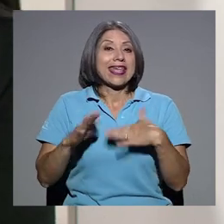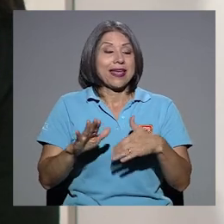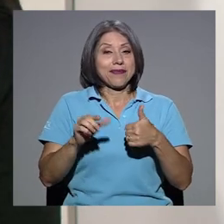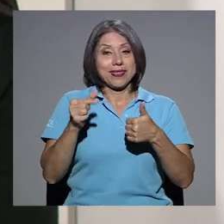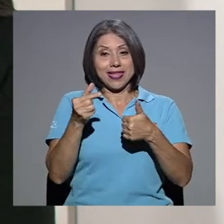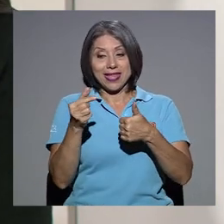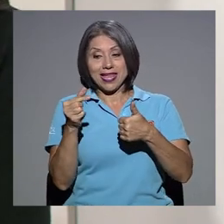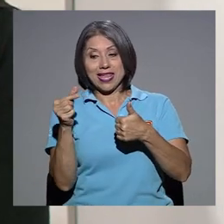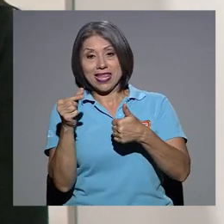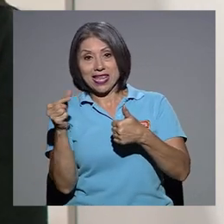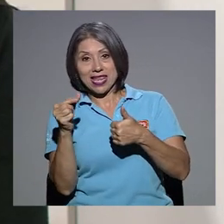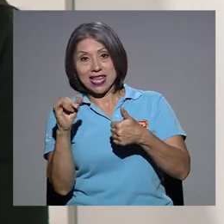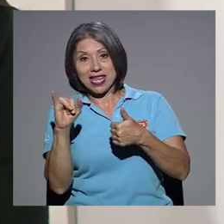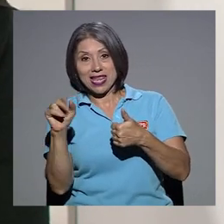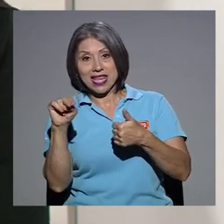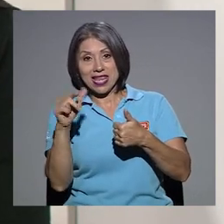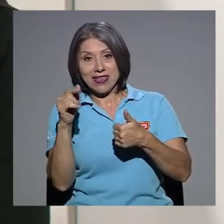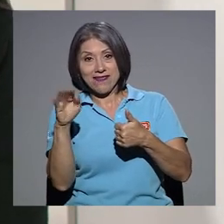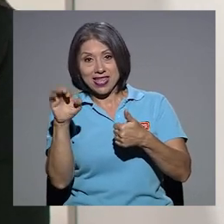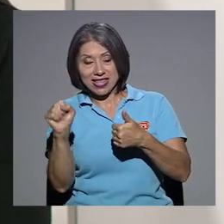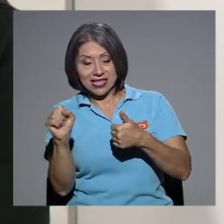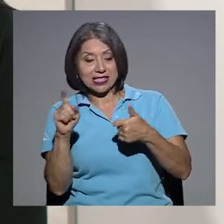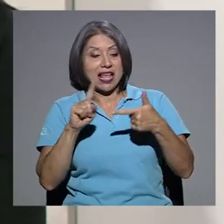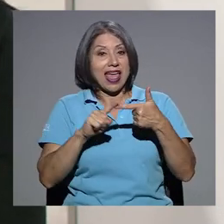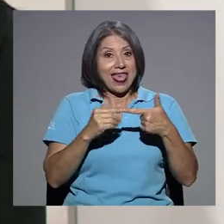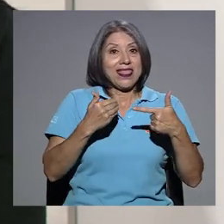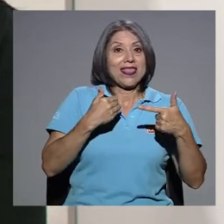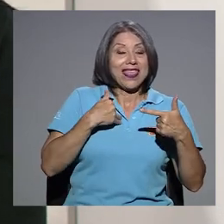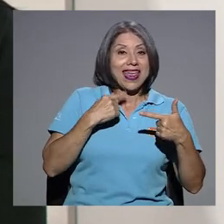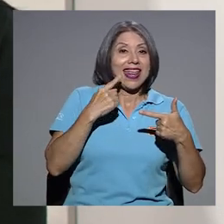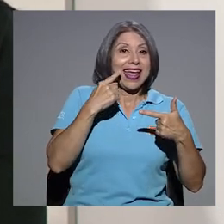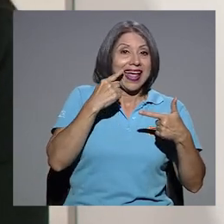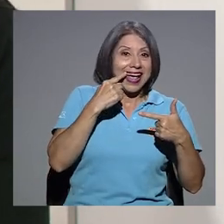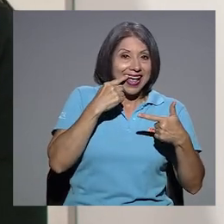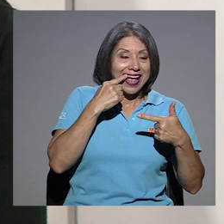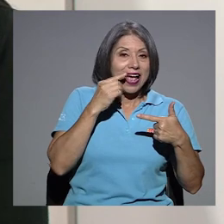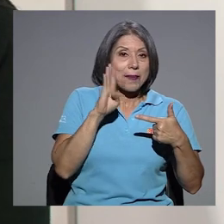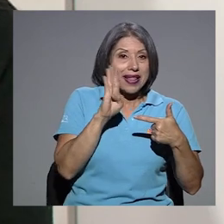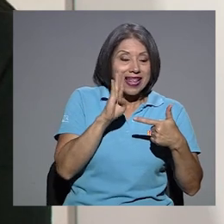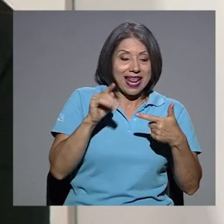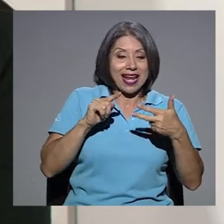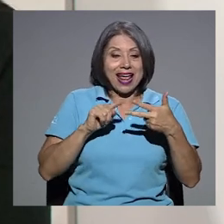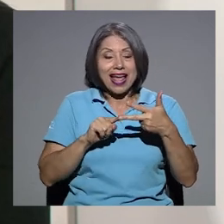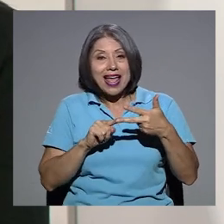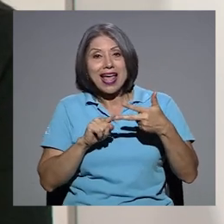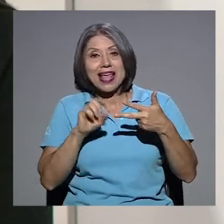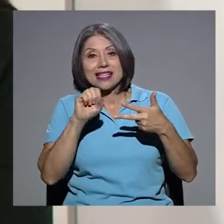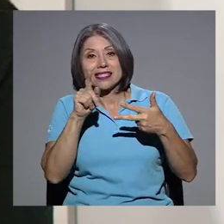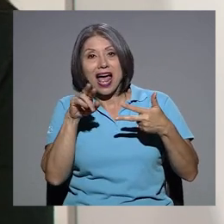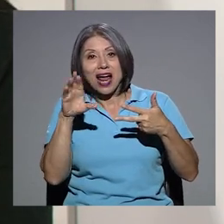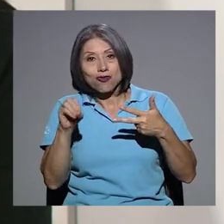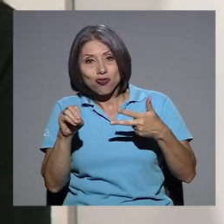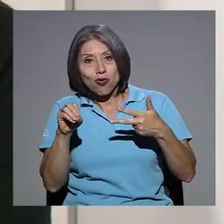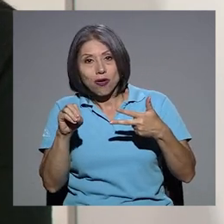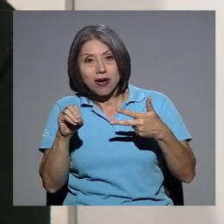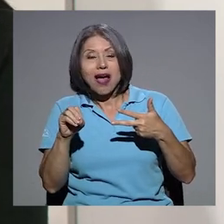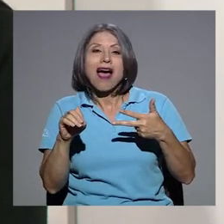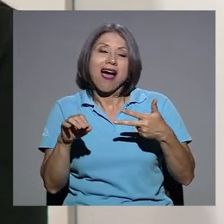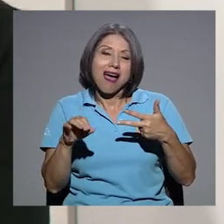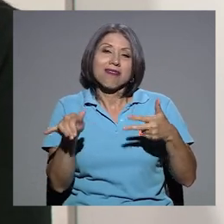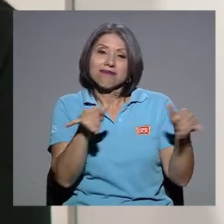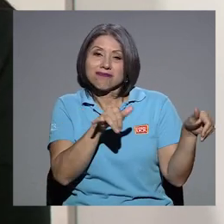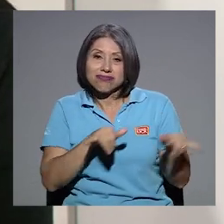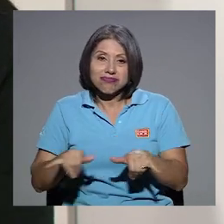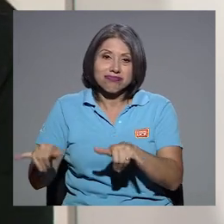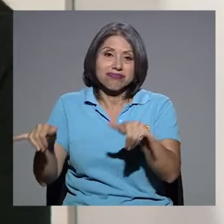entre gingivitis y la presencia de placa bacteriana y la presencia de sarro era directamente proporcional. O sea, mayor cantidad de placa y mayor cantidad de